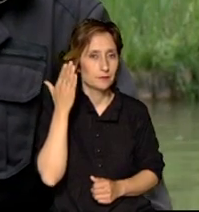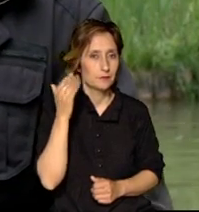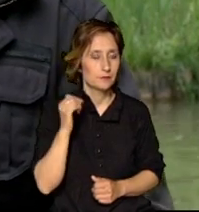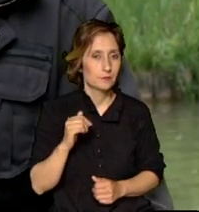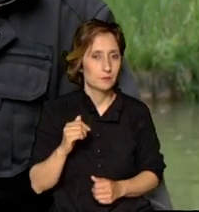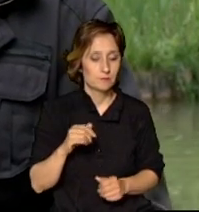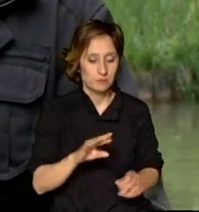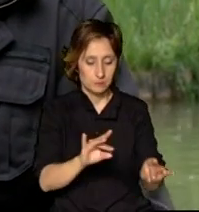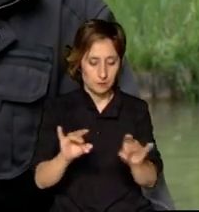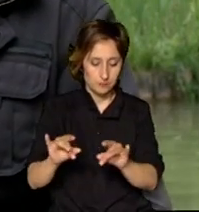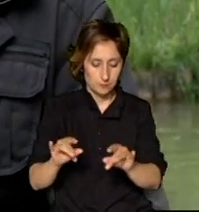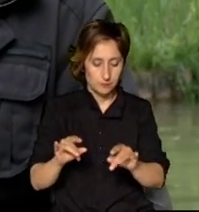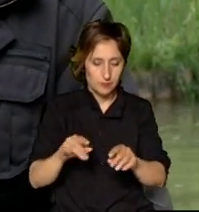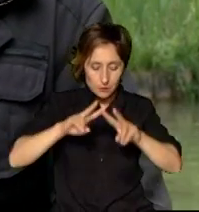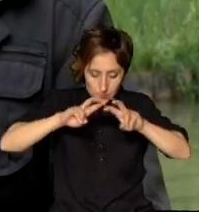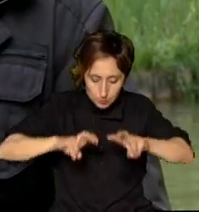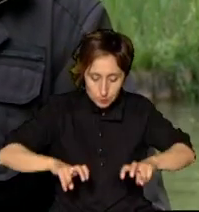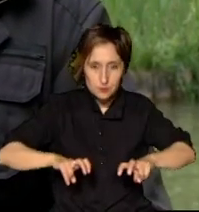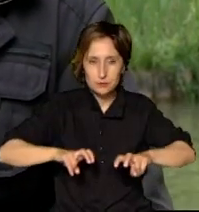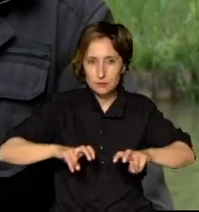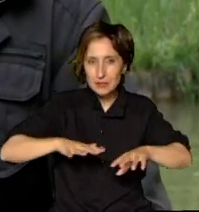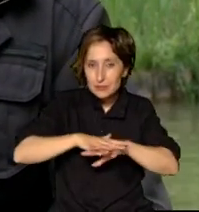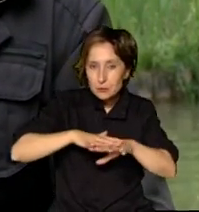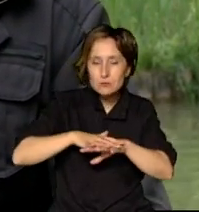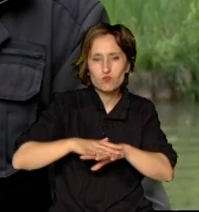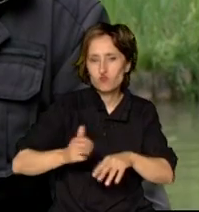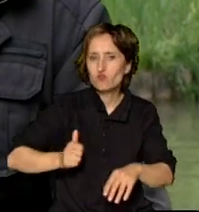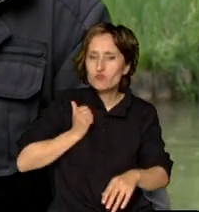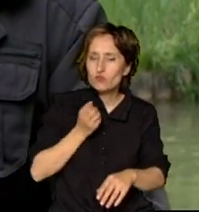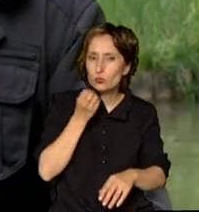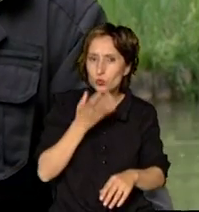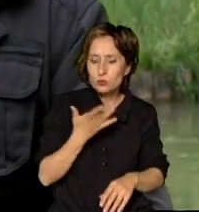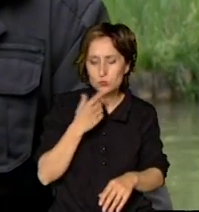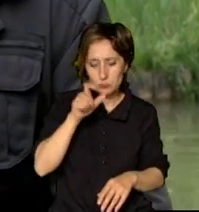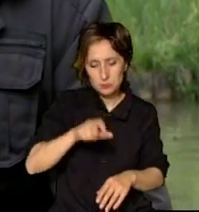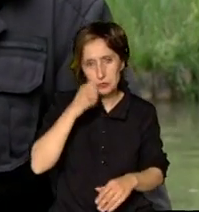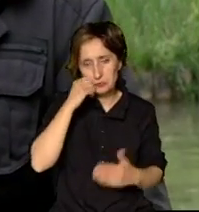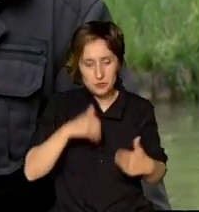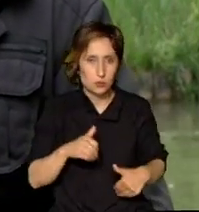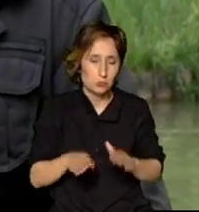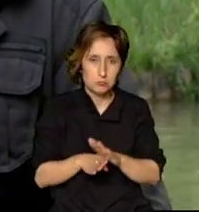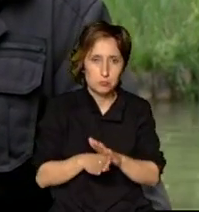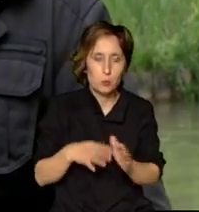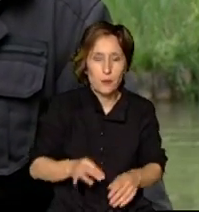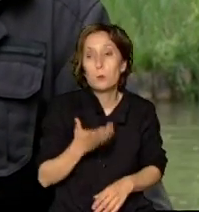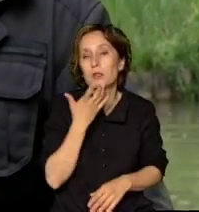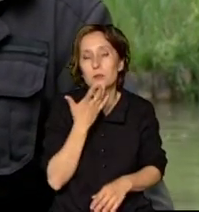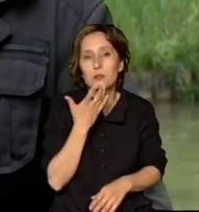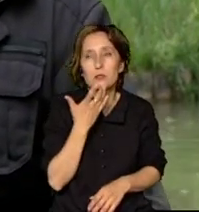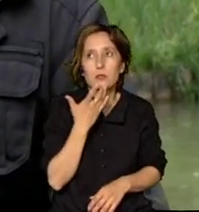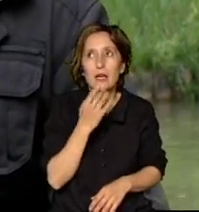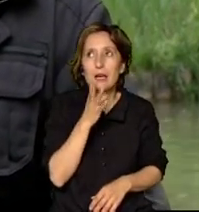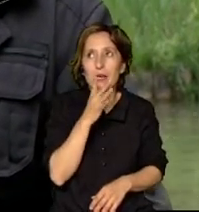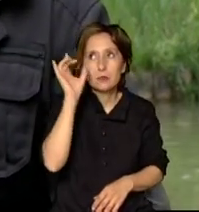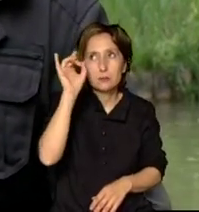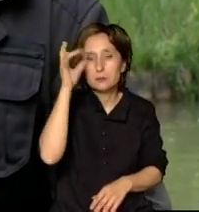su tejido de innovación e investigación, pues sí que hay oportunidades para los físicos. Por ejemplo, lo que me